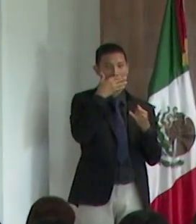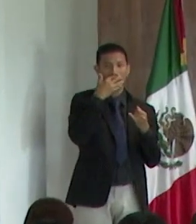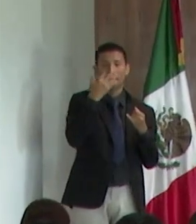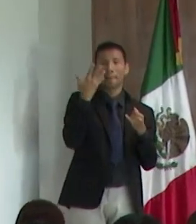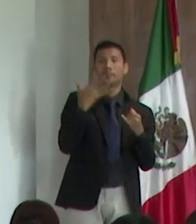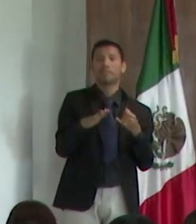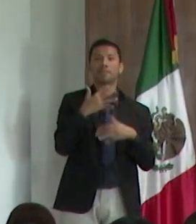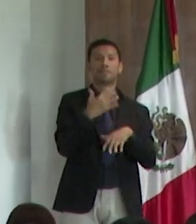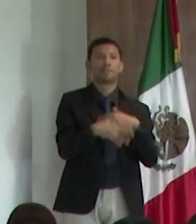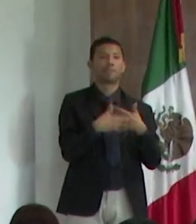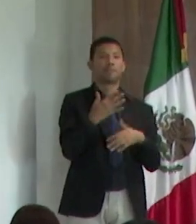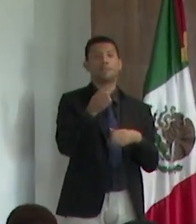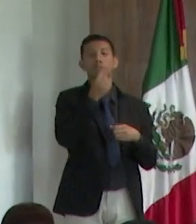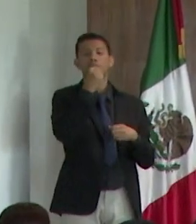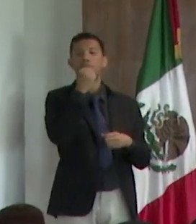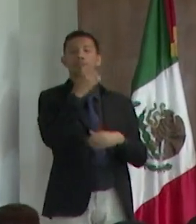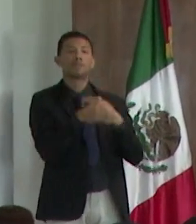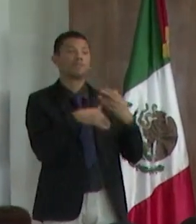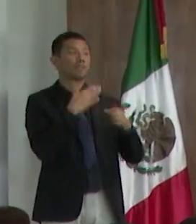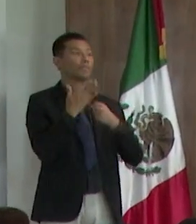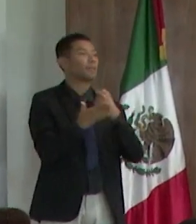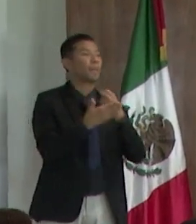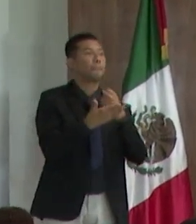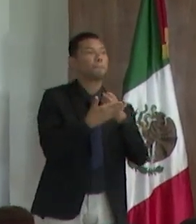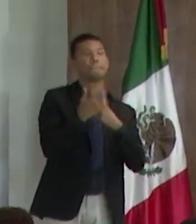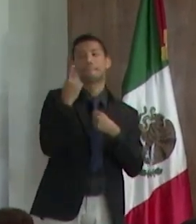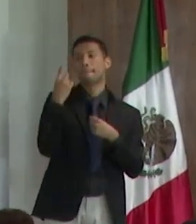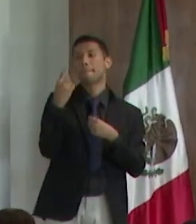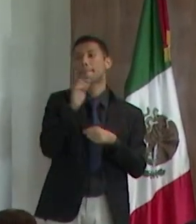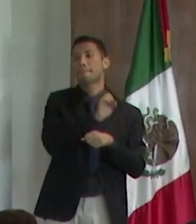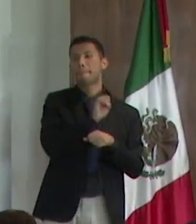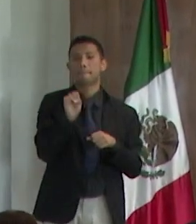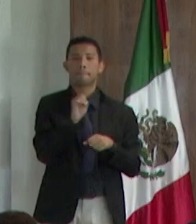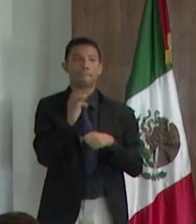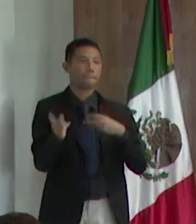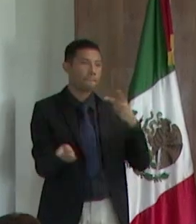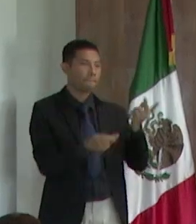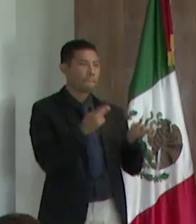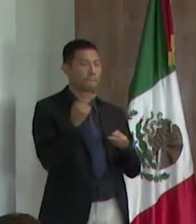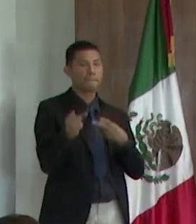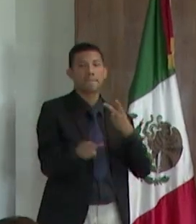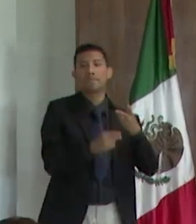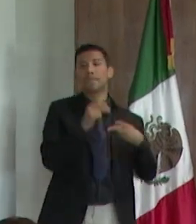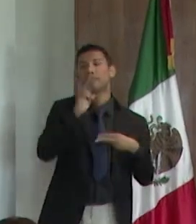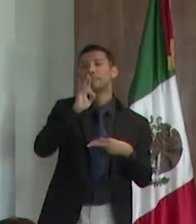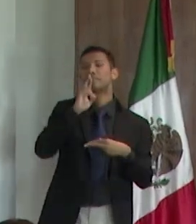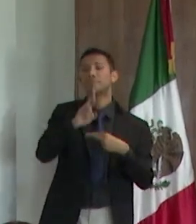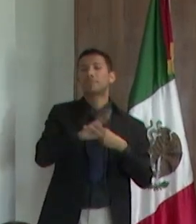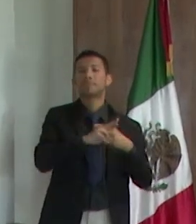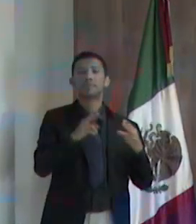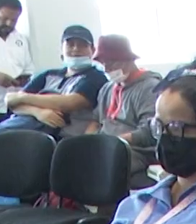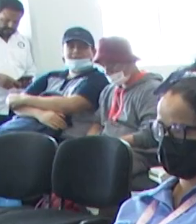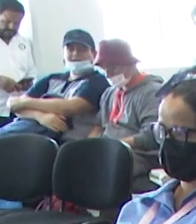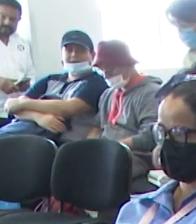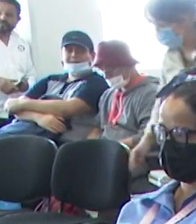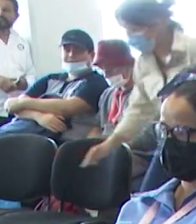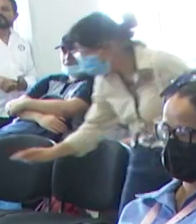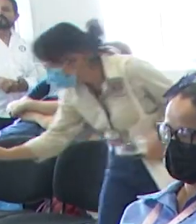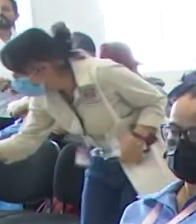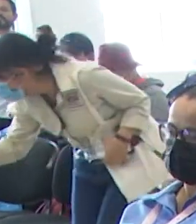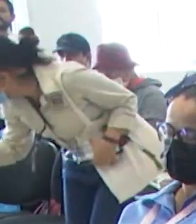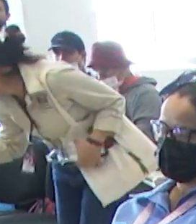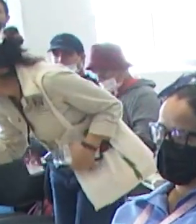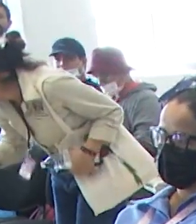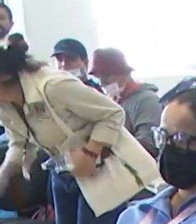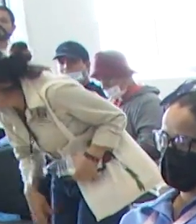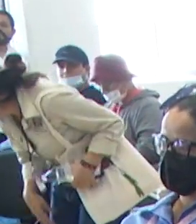define. Este instrumento ayuda y se está dando difusión de cómo prever y al mismo tiempo promueve la cultura de la denuncia. A